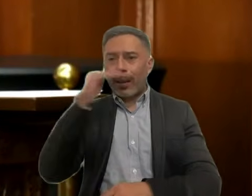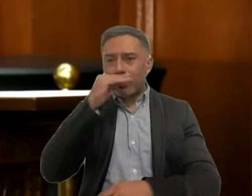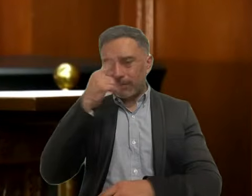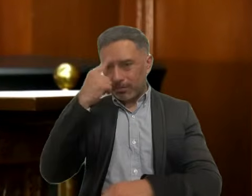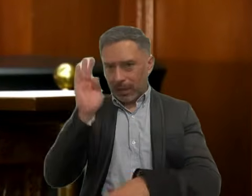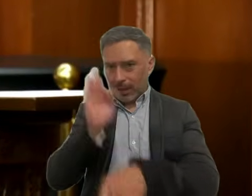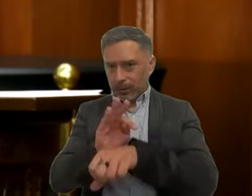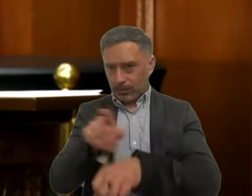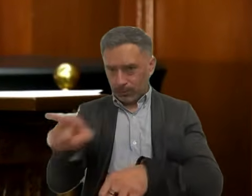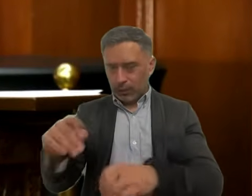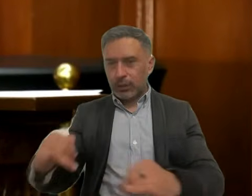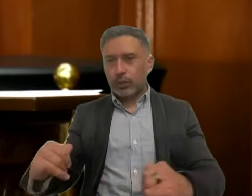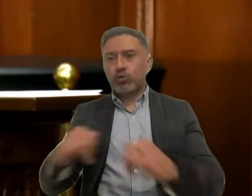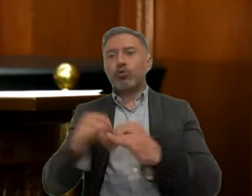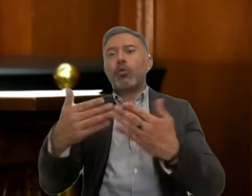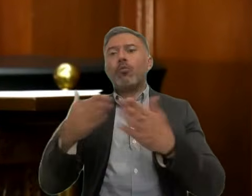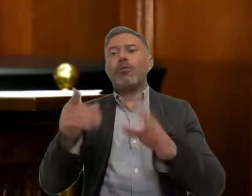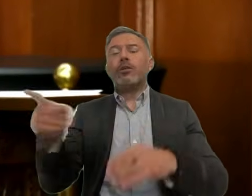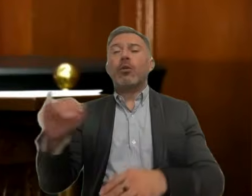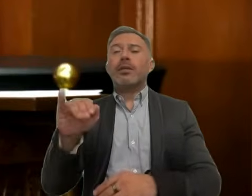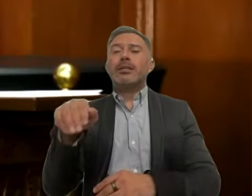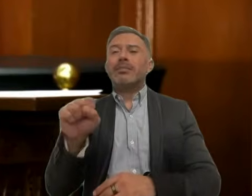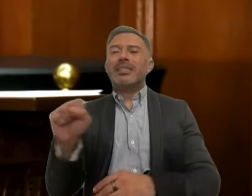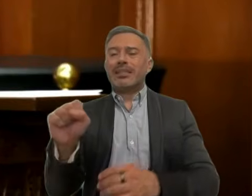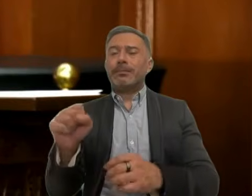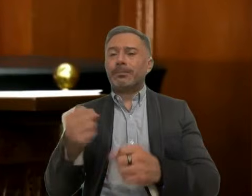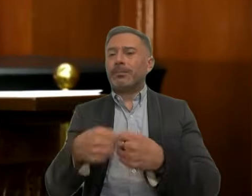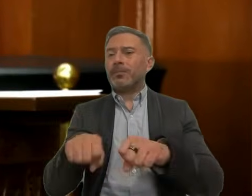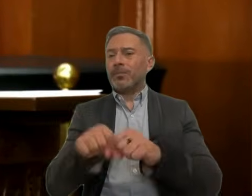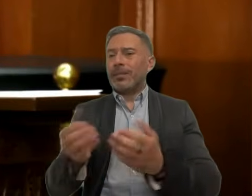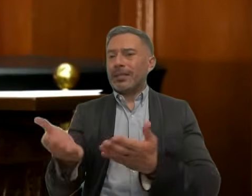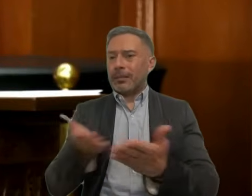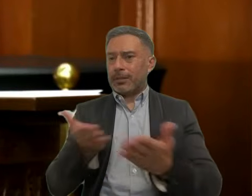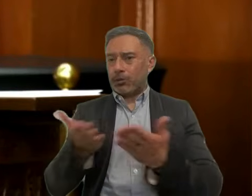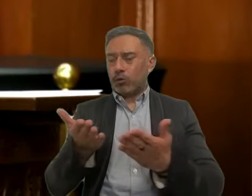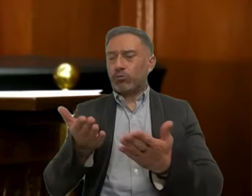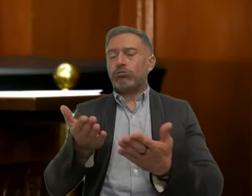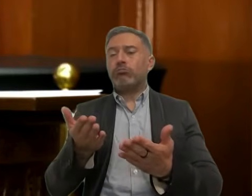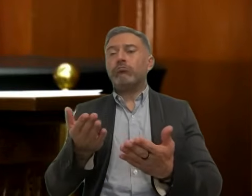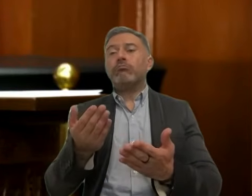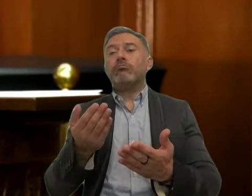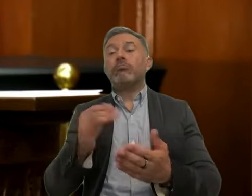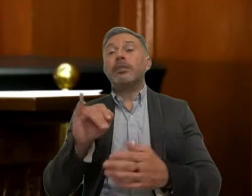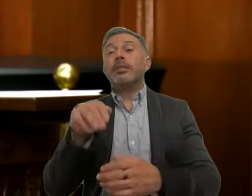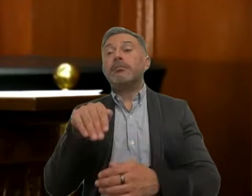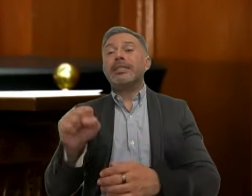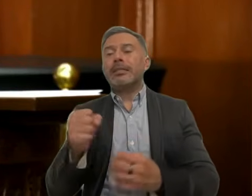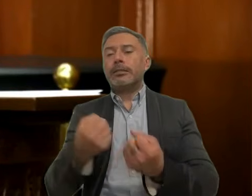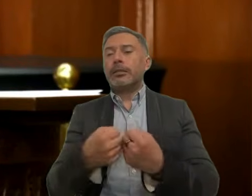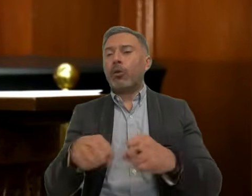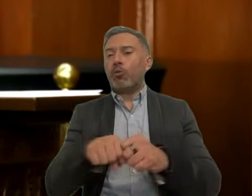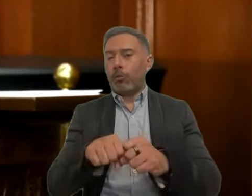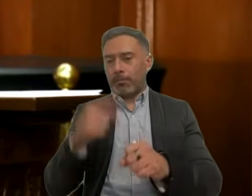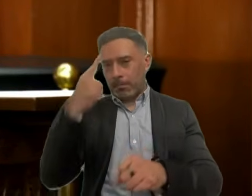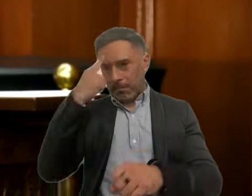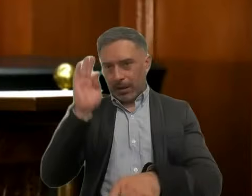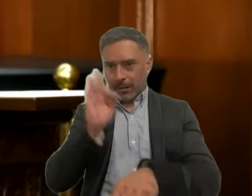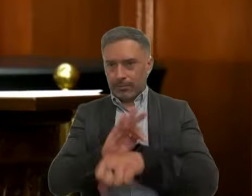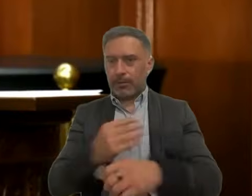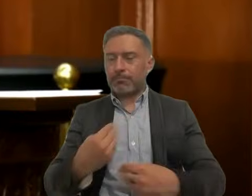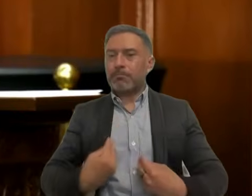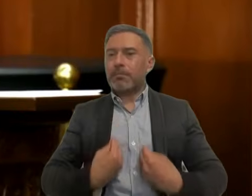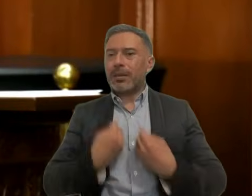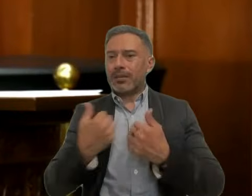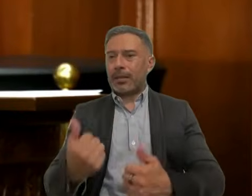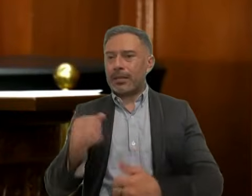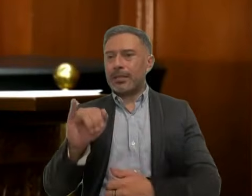del organismo público descentralizado denominado Servicios de Salud del Instituto Mexicano del Seguro Social para el Bienestar, IMSS